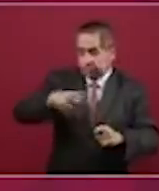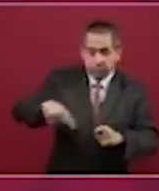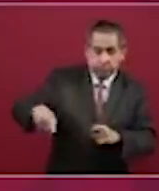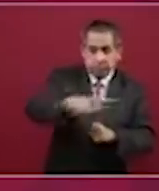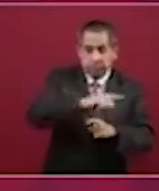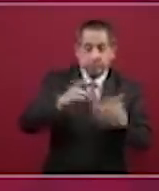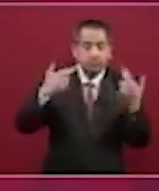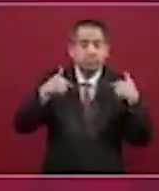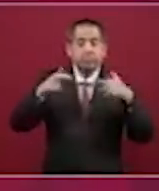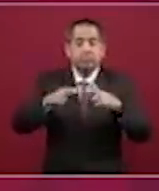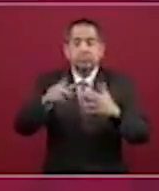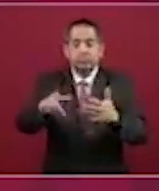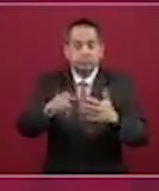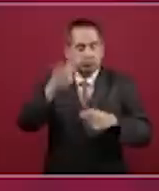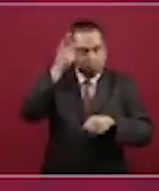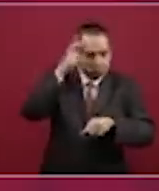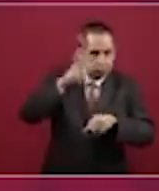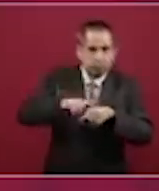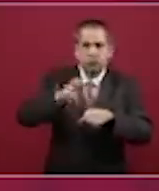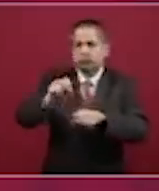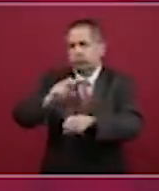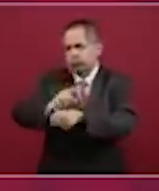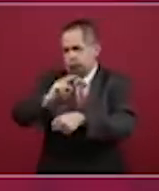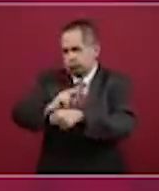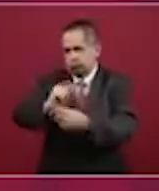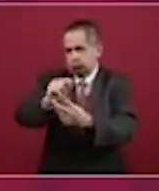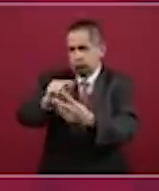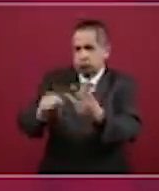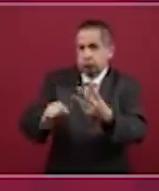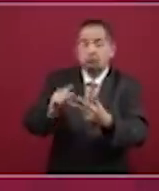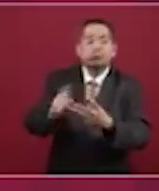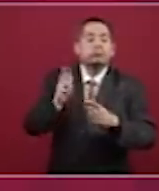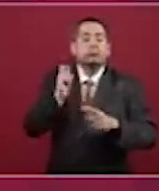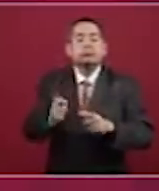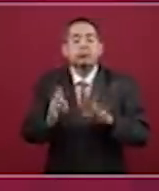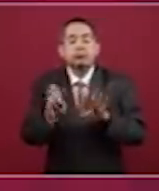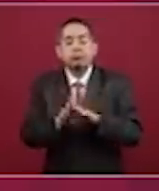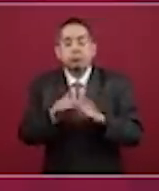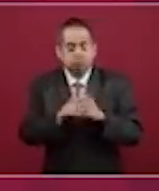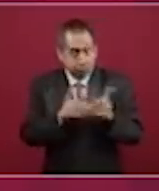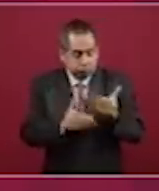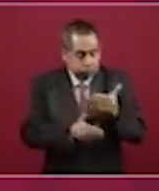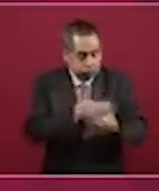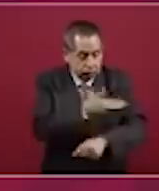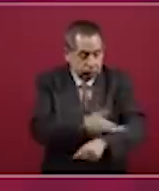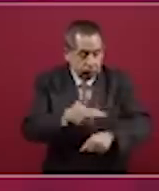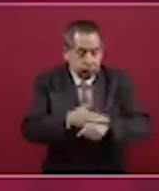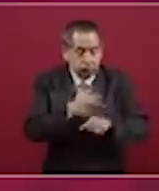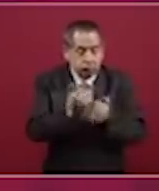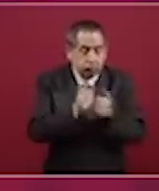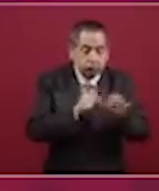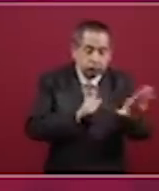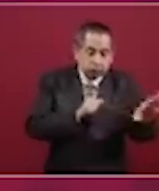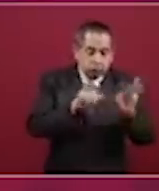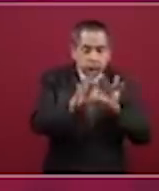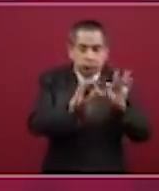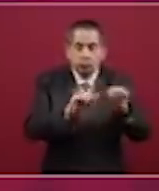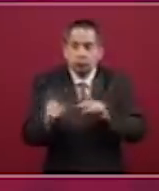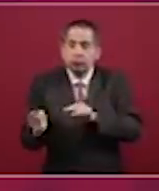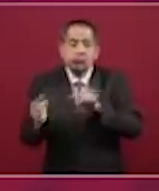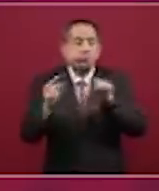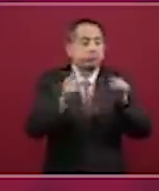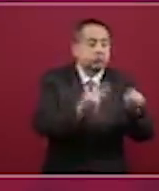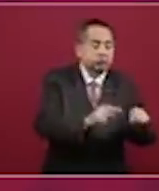ejerza la función docente, directiva o de supervisión se realizará a través de procesos de selección a los que concurren